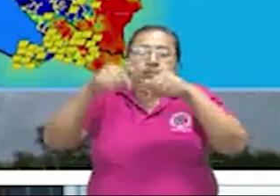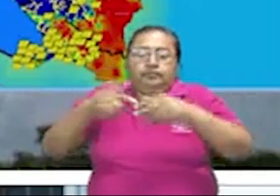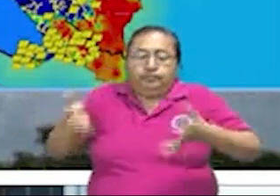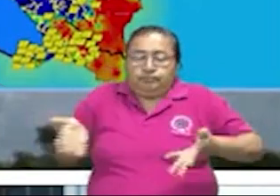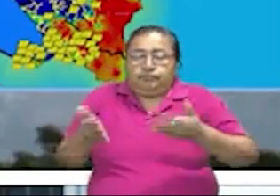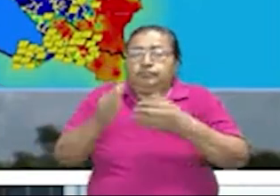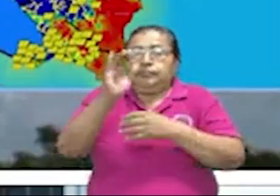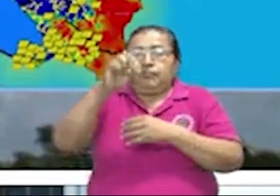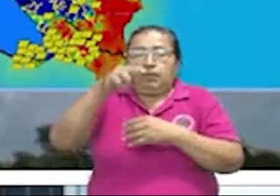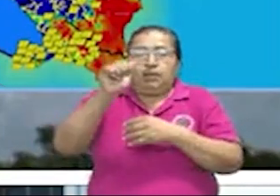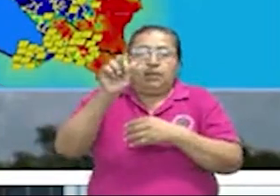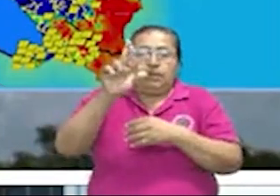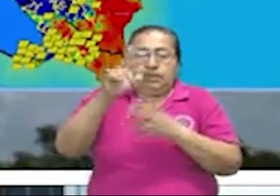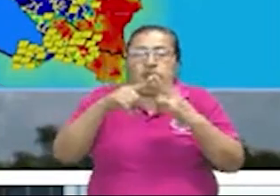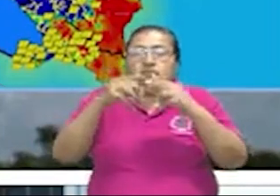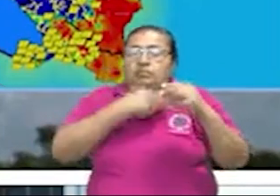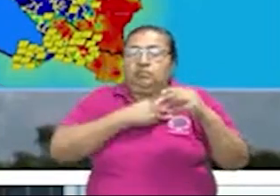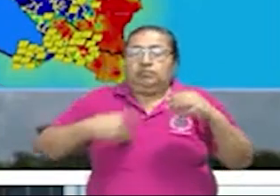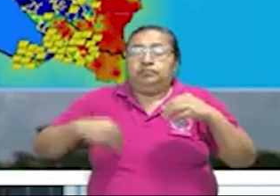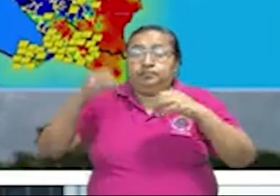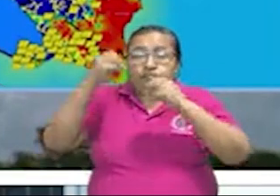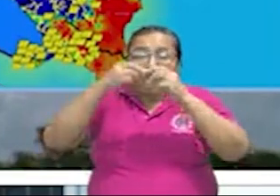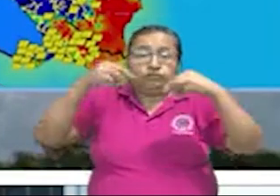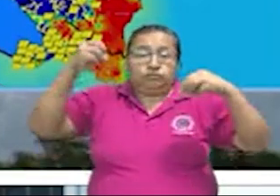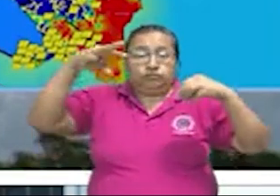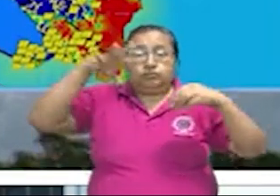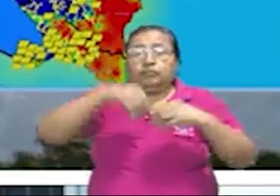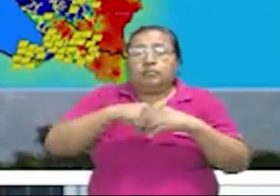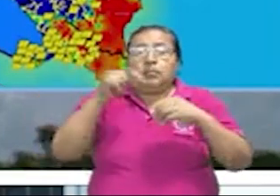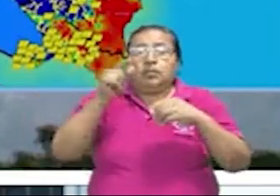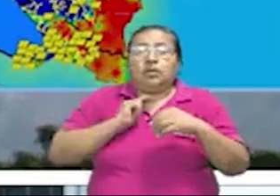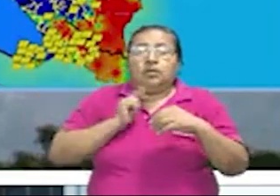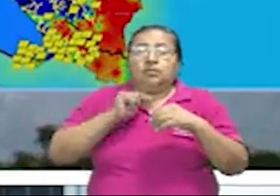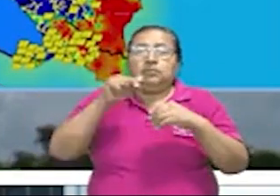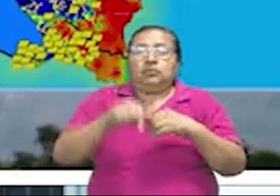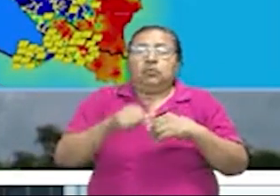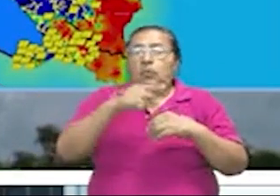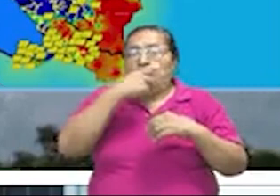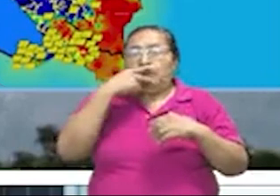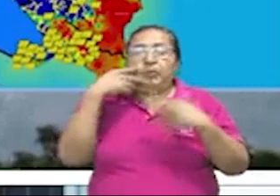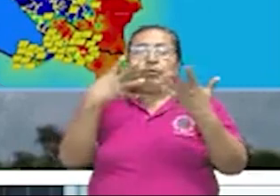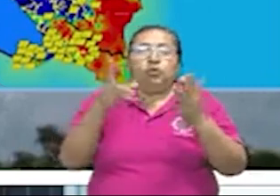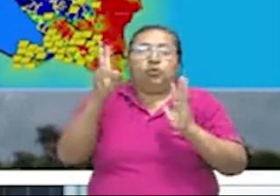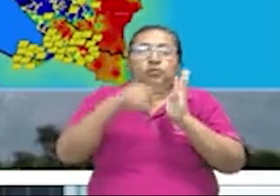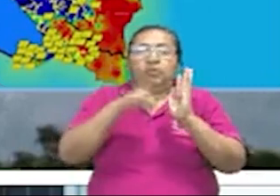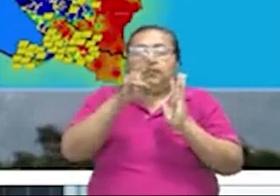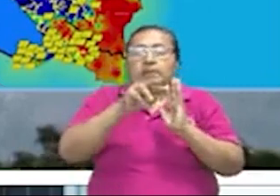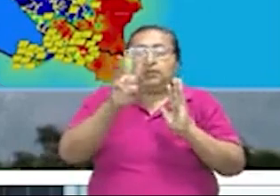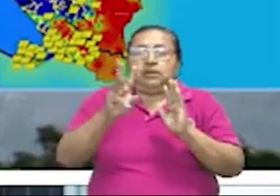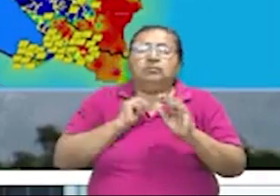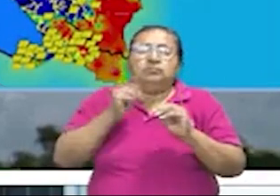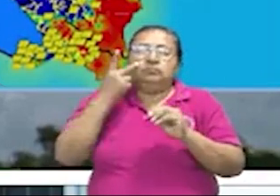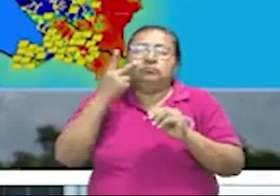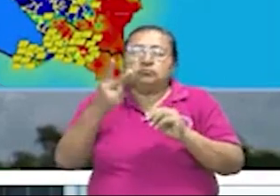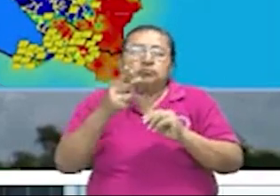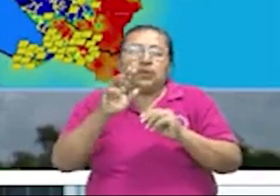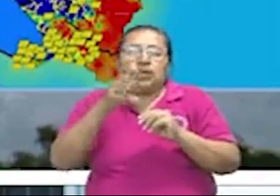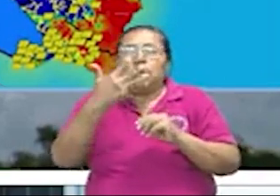NATREL, el Ministerio de Energía principalmente, tenemos a junio de 2023 un porcentaje de electrificación